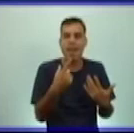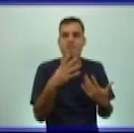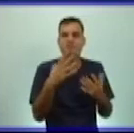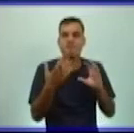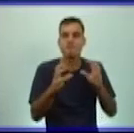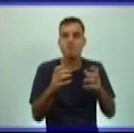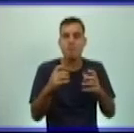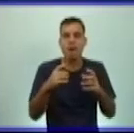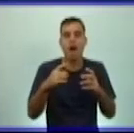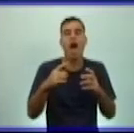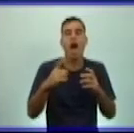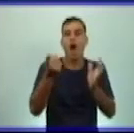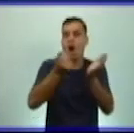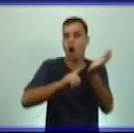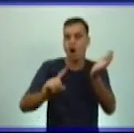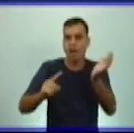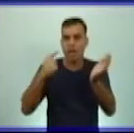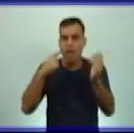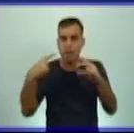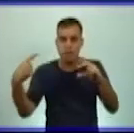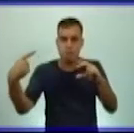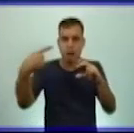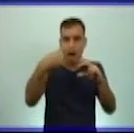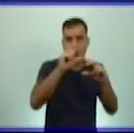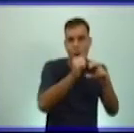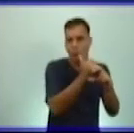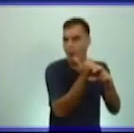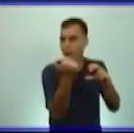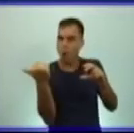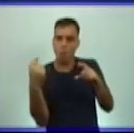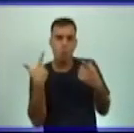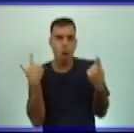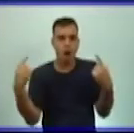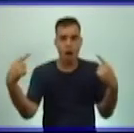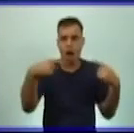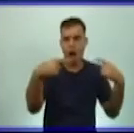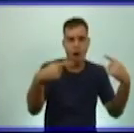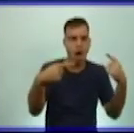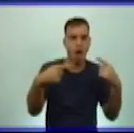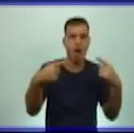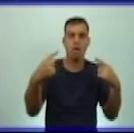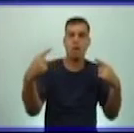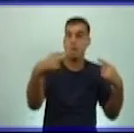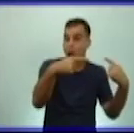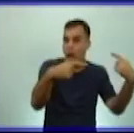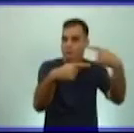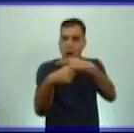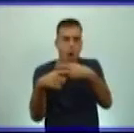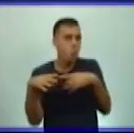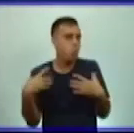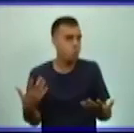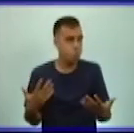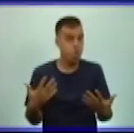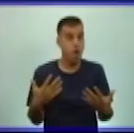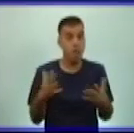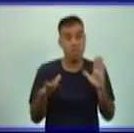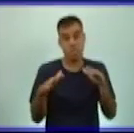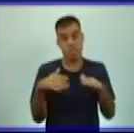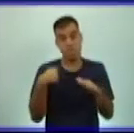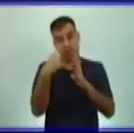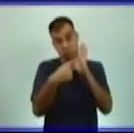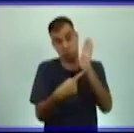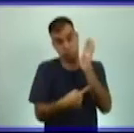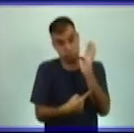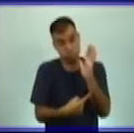la corriente en el electroimán para conocer la polaridad del campo del electroimán y luego,